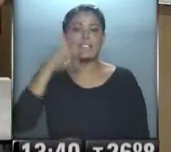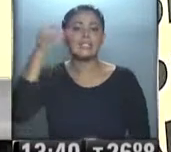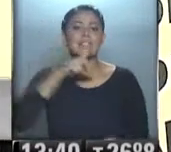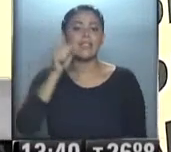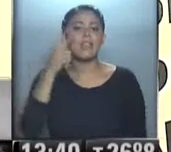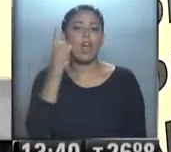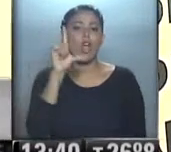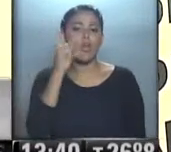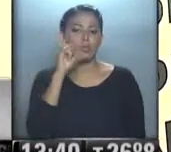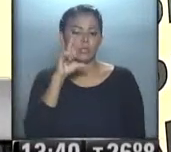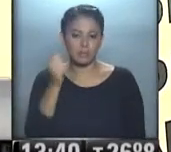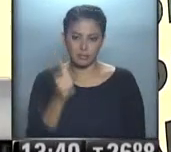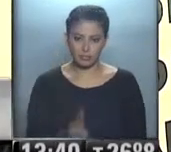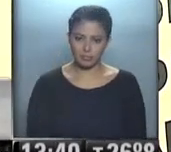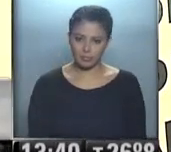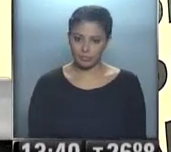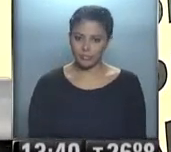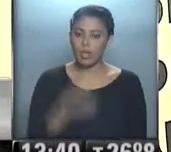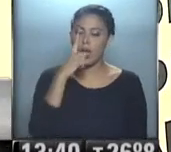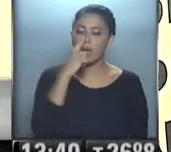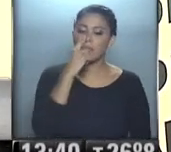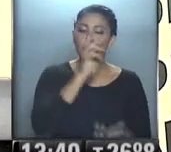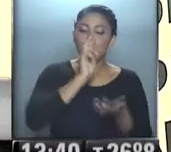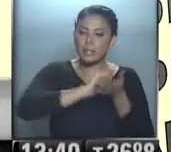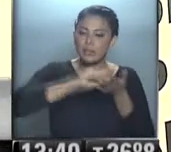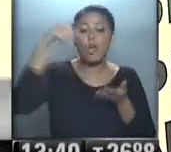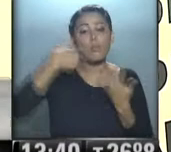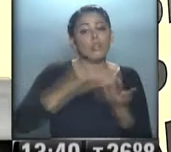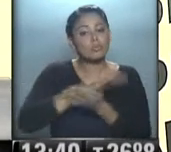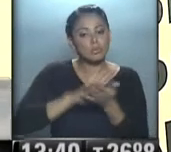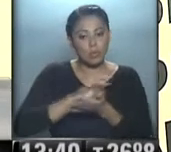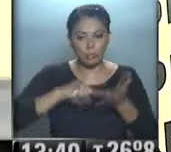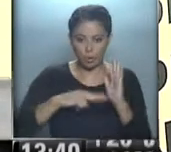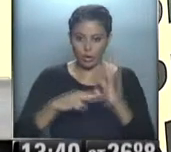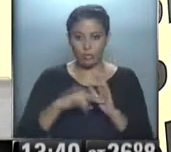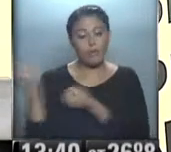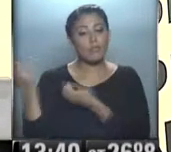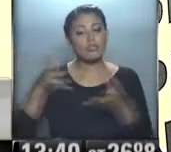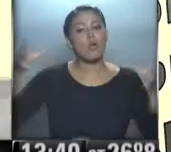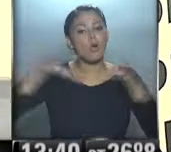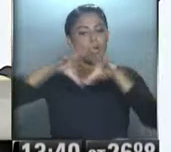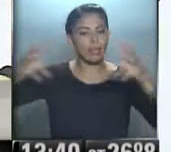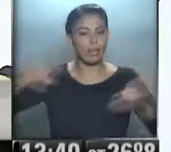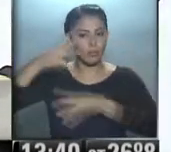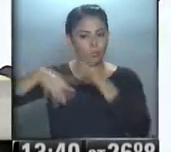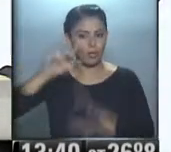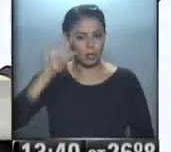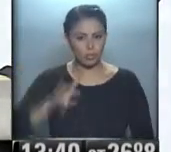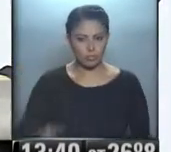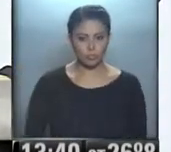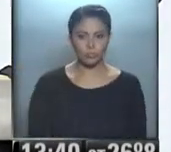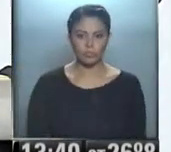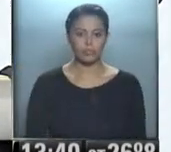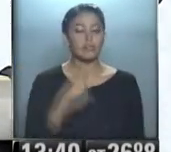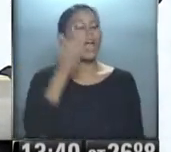coordinado. Hoy podría solucionarse el problema porque se les ofreció un grupo electrógeno. Ayer Edesur